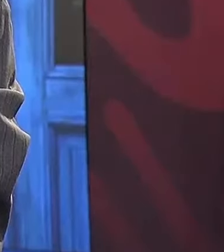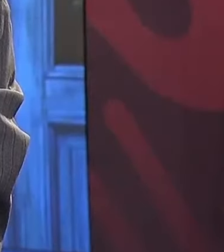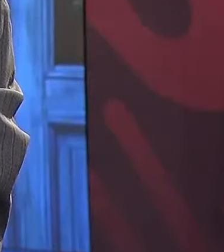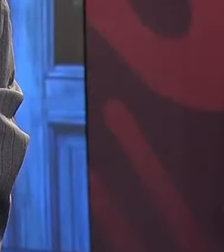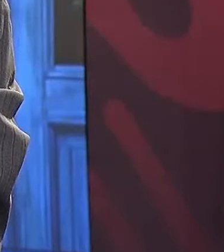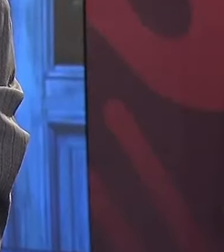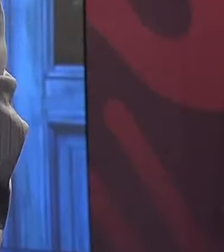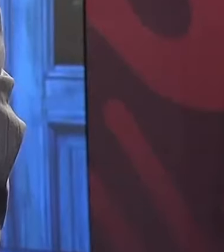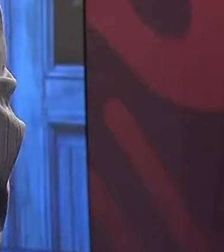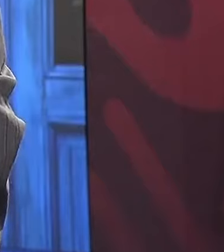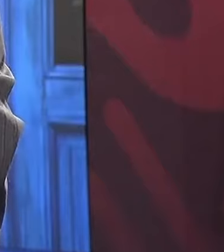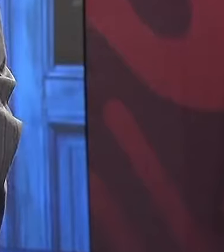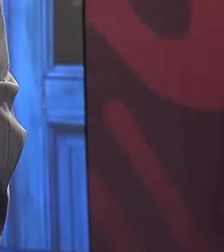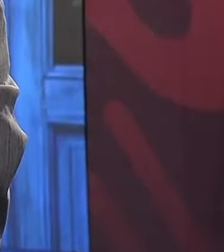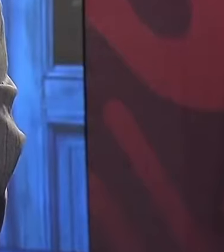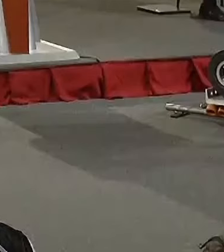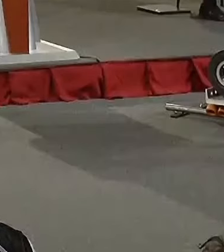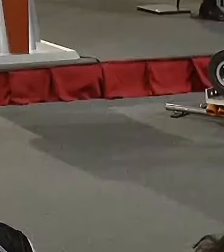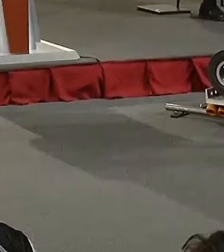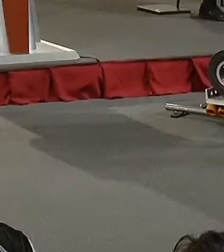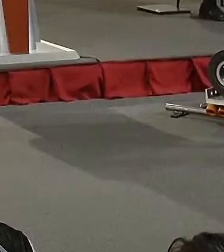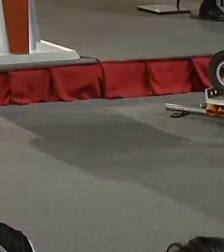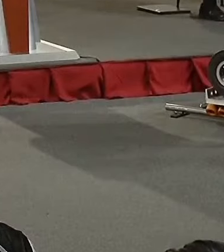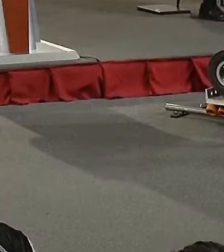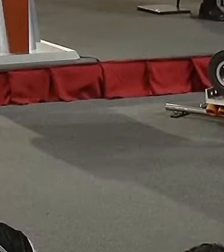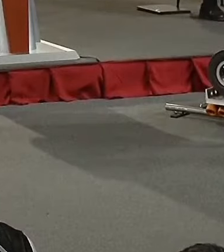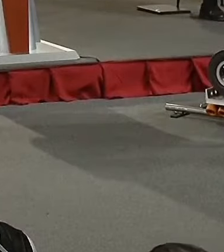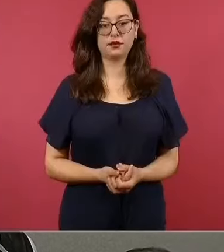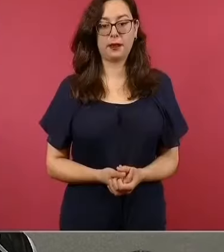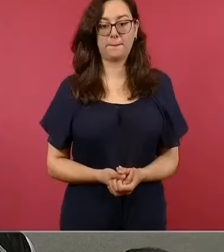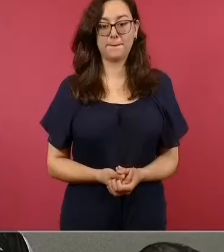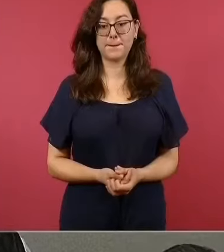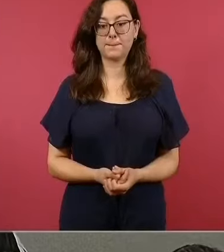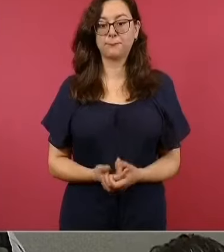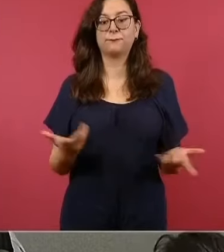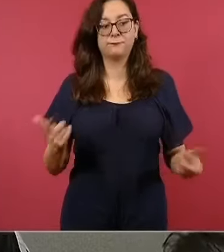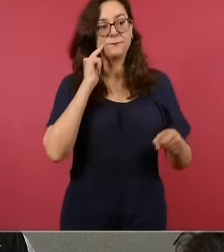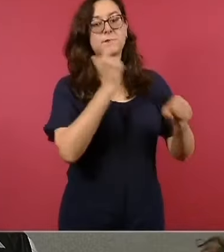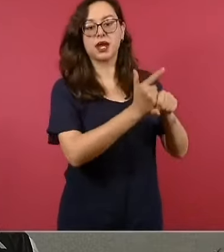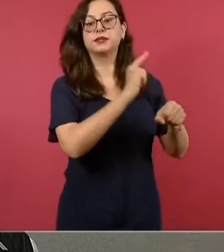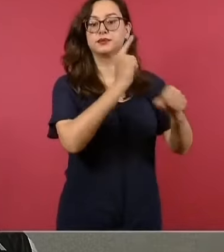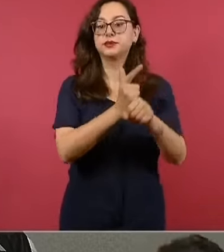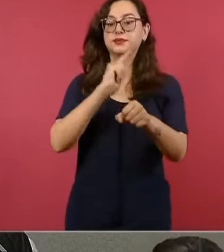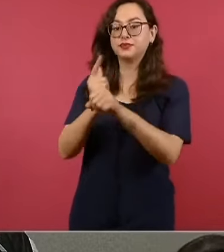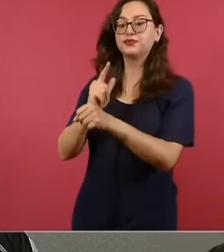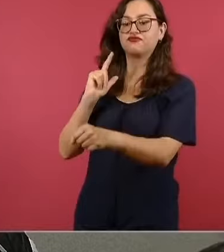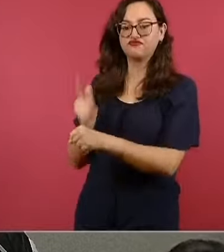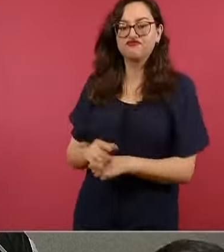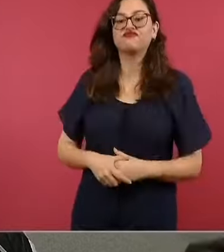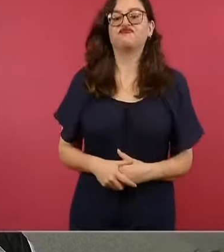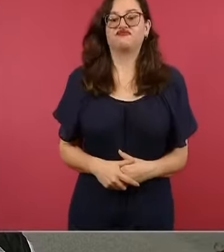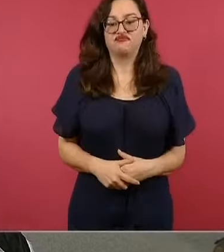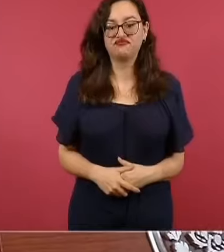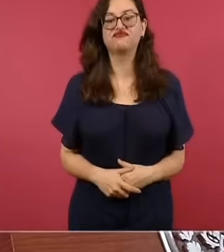descubriendo tal cual qué cosa tan importante ha sido el